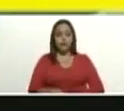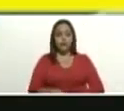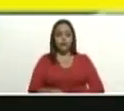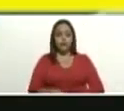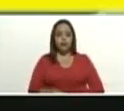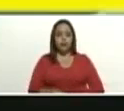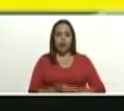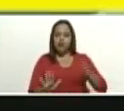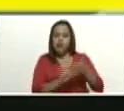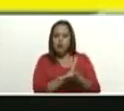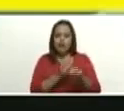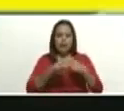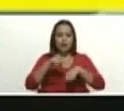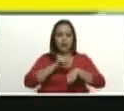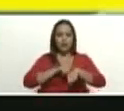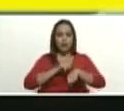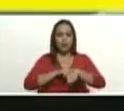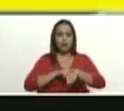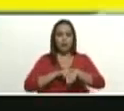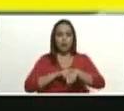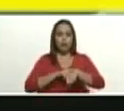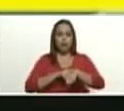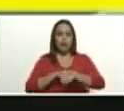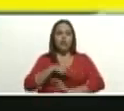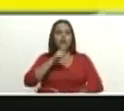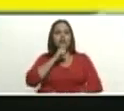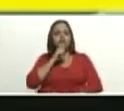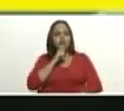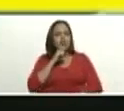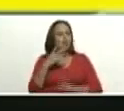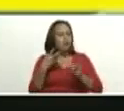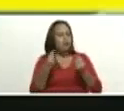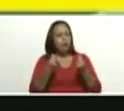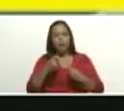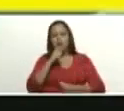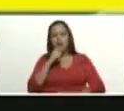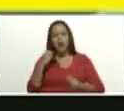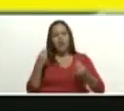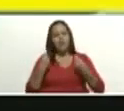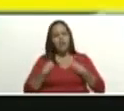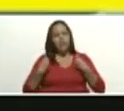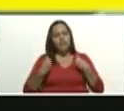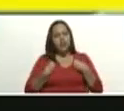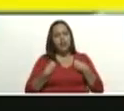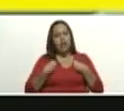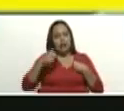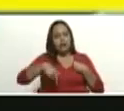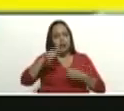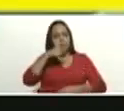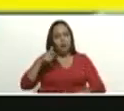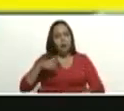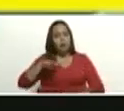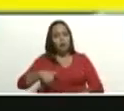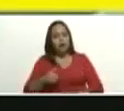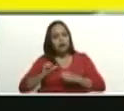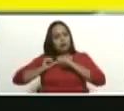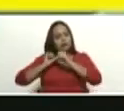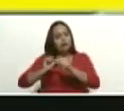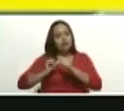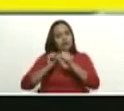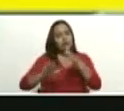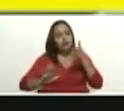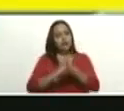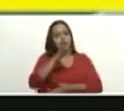de los momentos difíciles, muy difíciles que ha vivido nuestro pueblo para resistir desde el punto de vista económico,